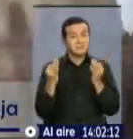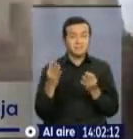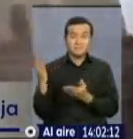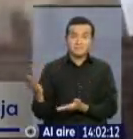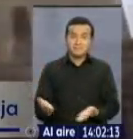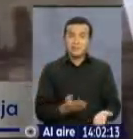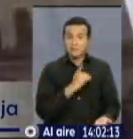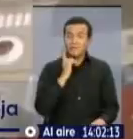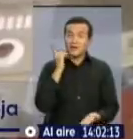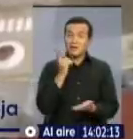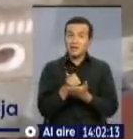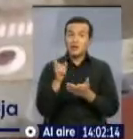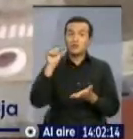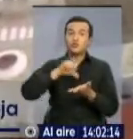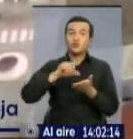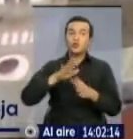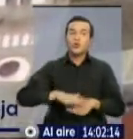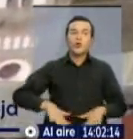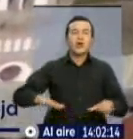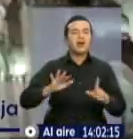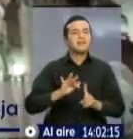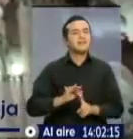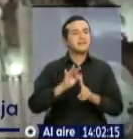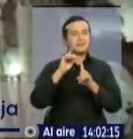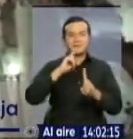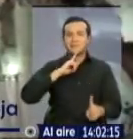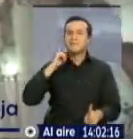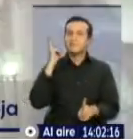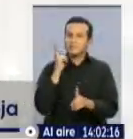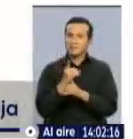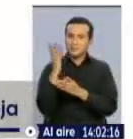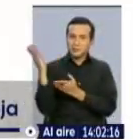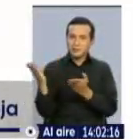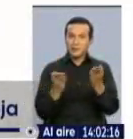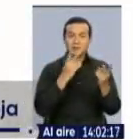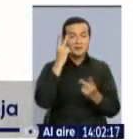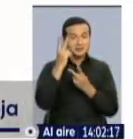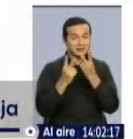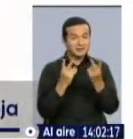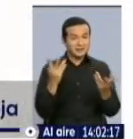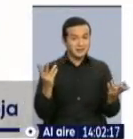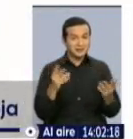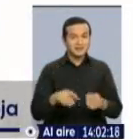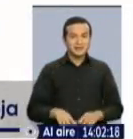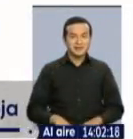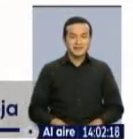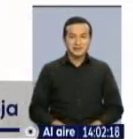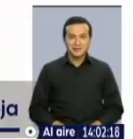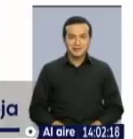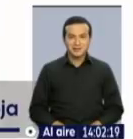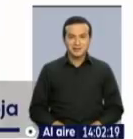además porque es una ciudad como ninguna que vale la pena visitar.